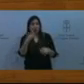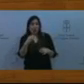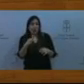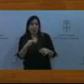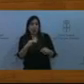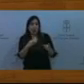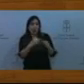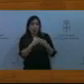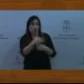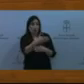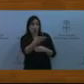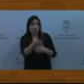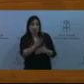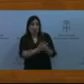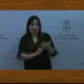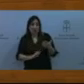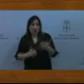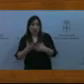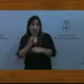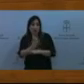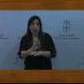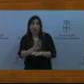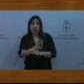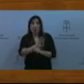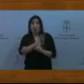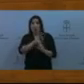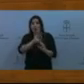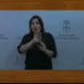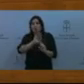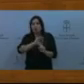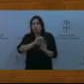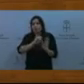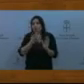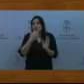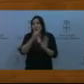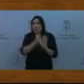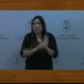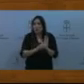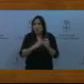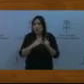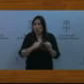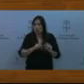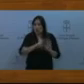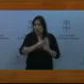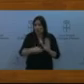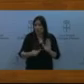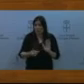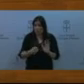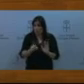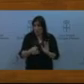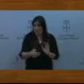defender modificaciones del Estatuto de Autonomía a falta de un mes para que se disuelva esta Cámara. Bueno,